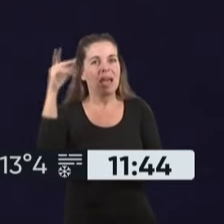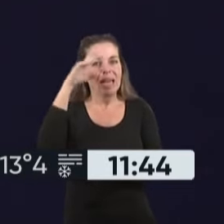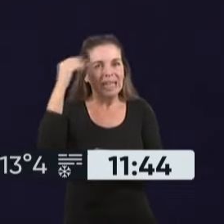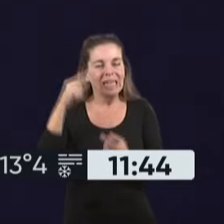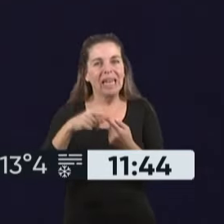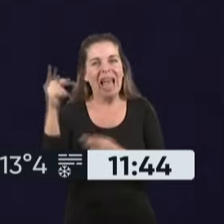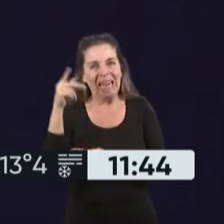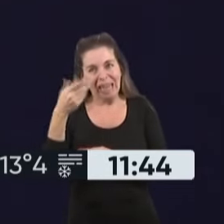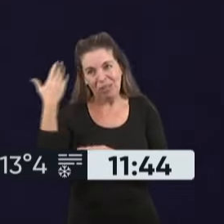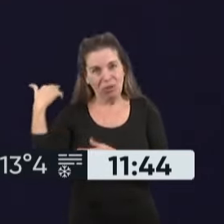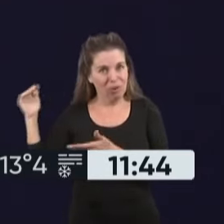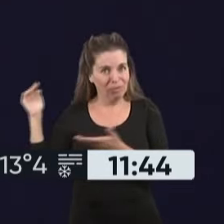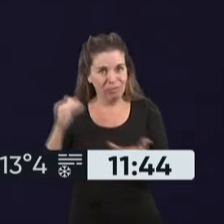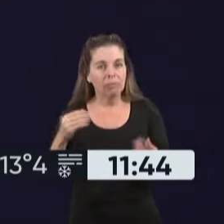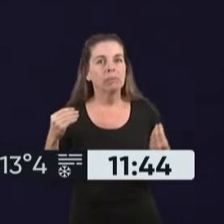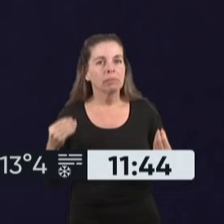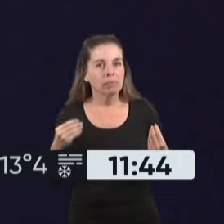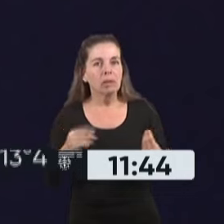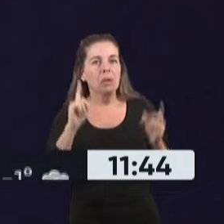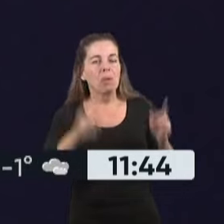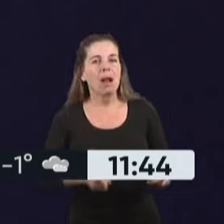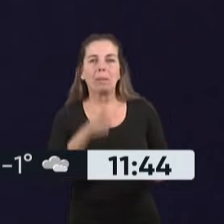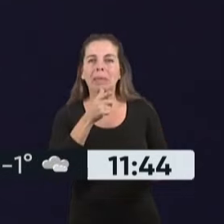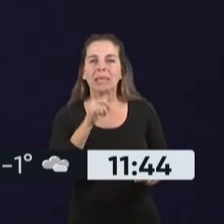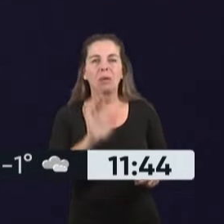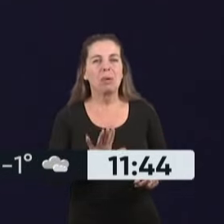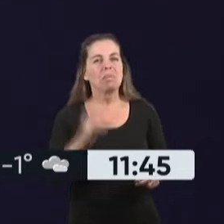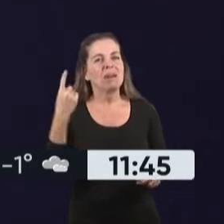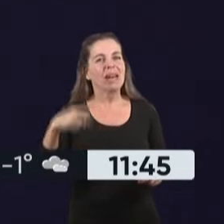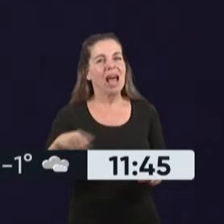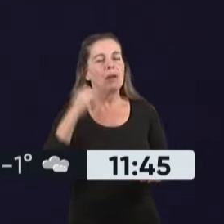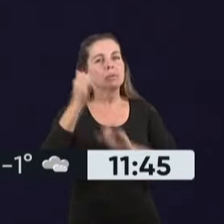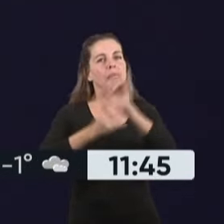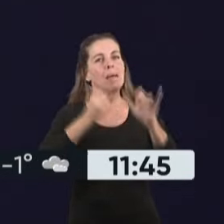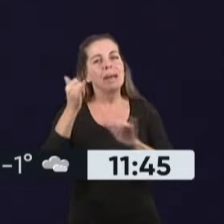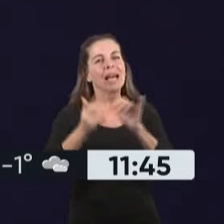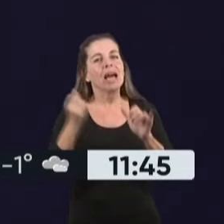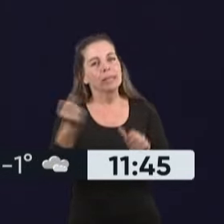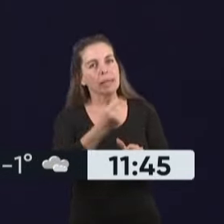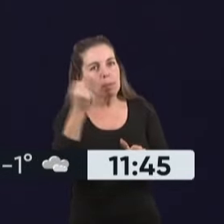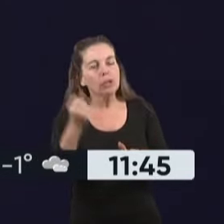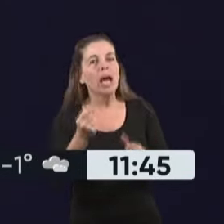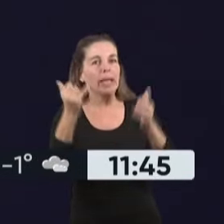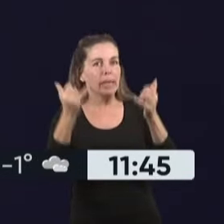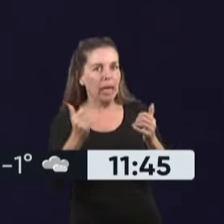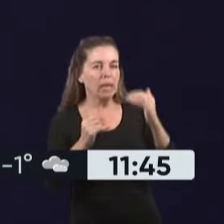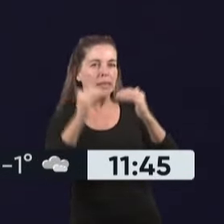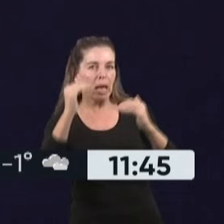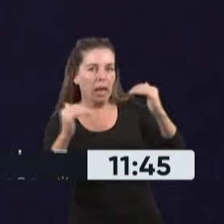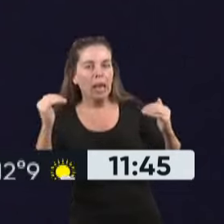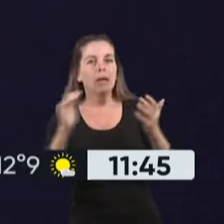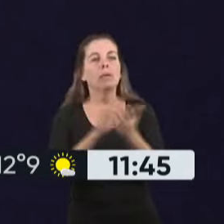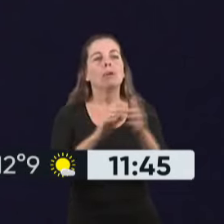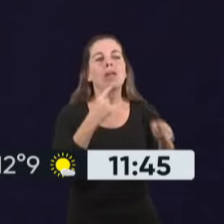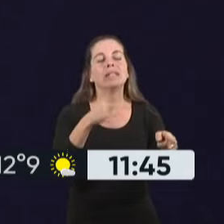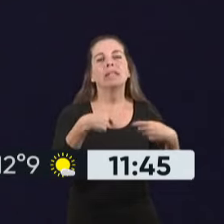llama la atención que todavía haya que explicar la importancia del equilibrio de las cuentas públicas. Vos lo definiste como superávit